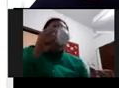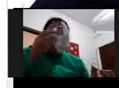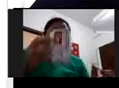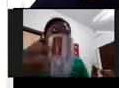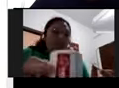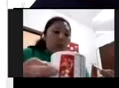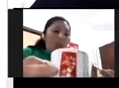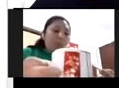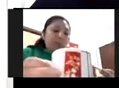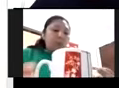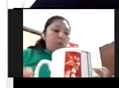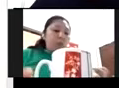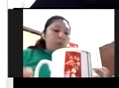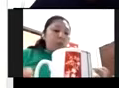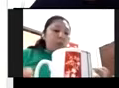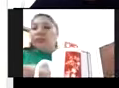y se debe